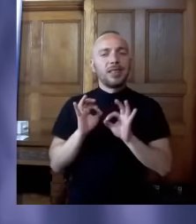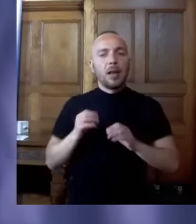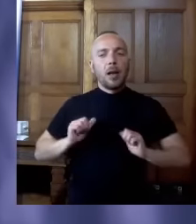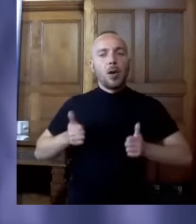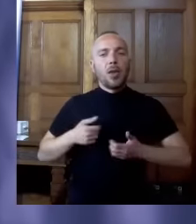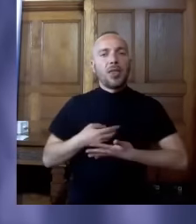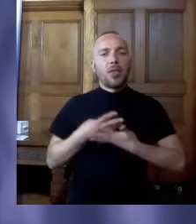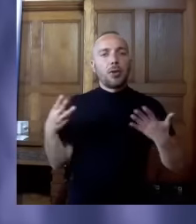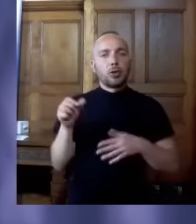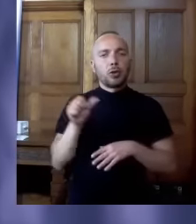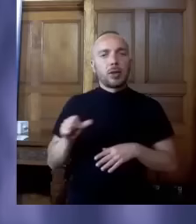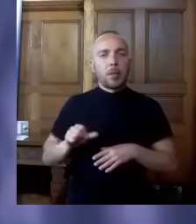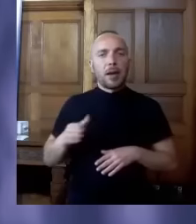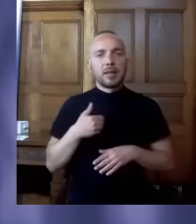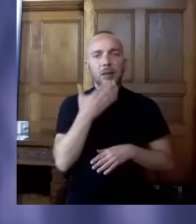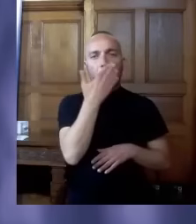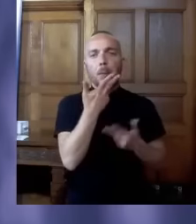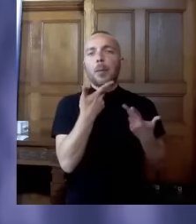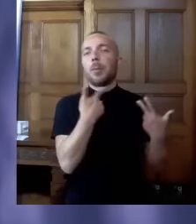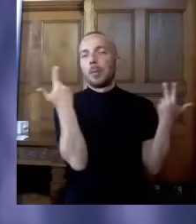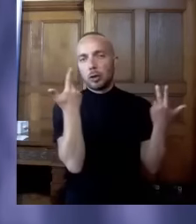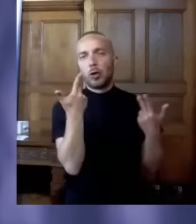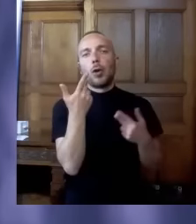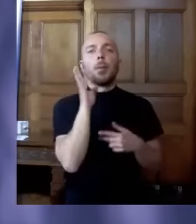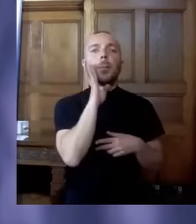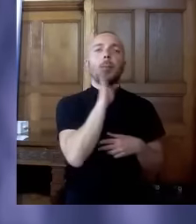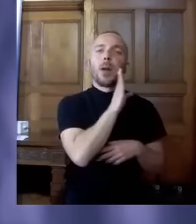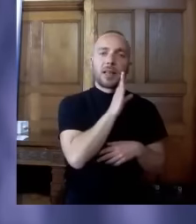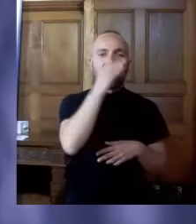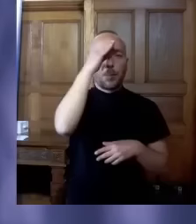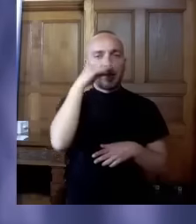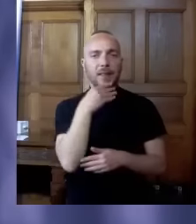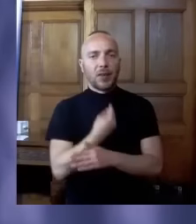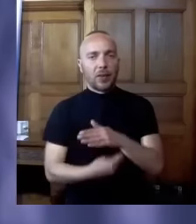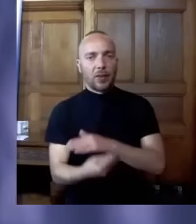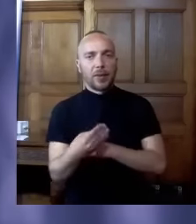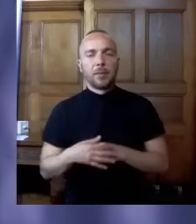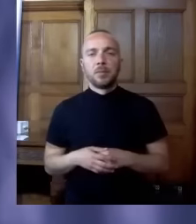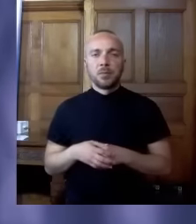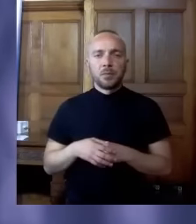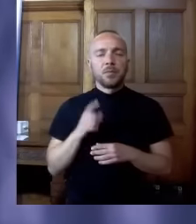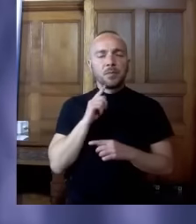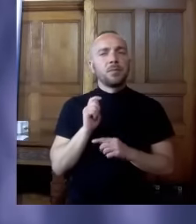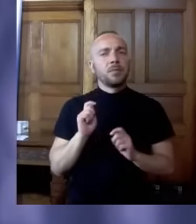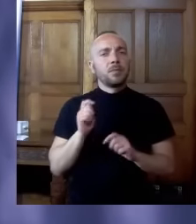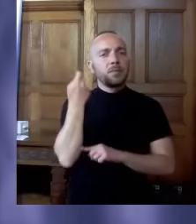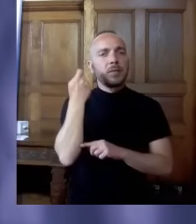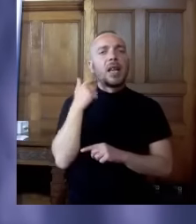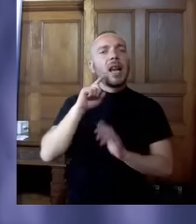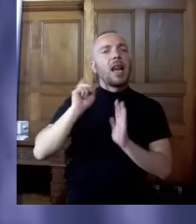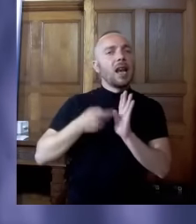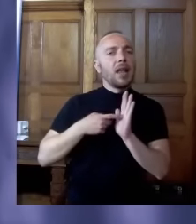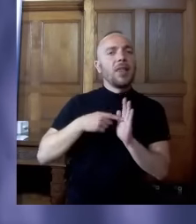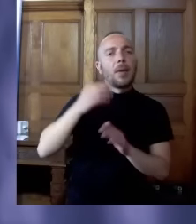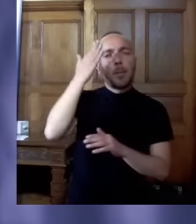de permiso por maternidad y paternidad hemos logrado que en la ley de memoria histórica no solo